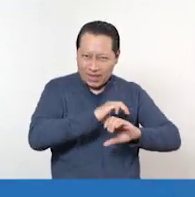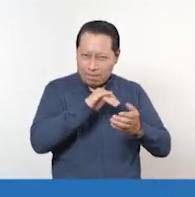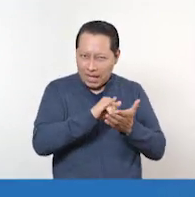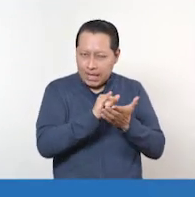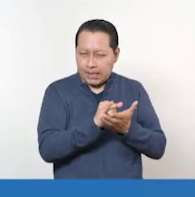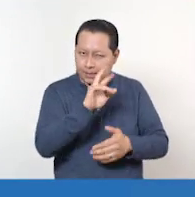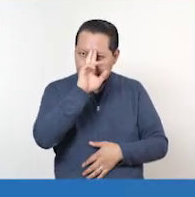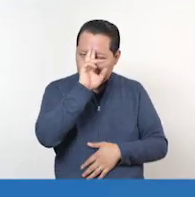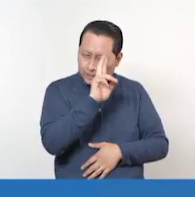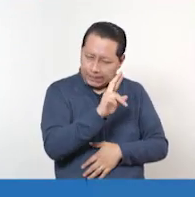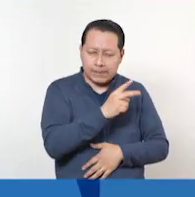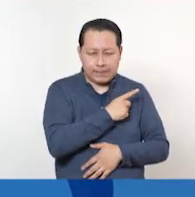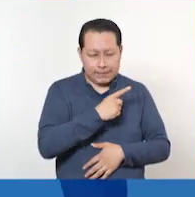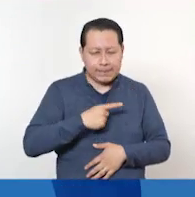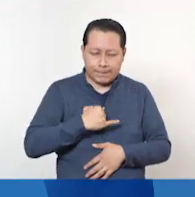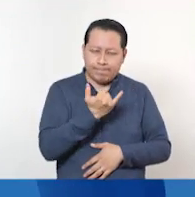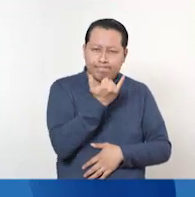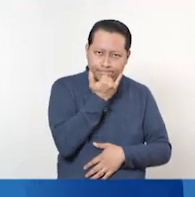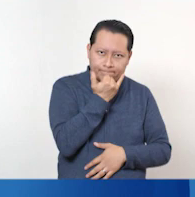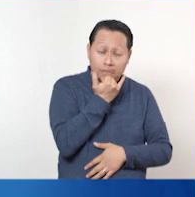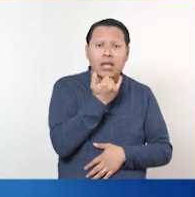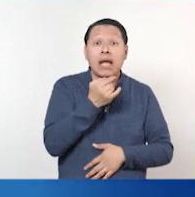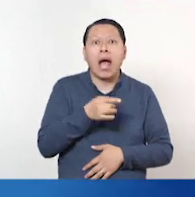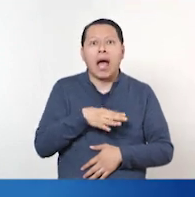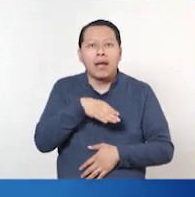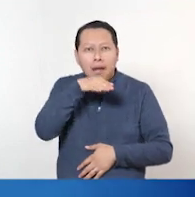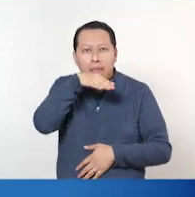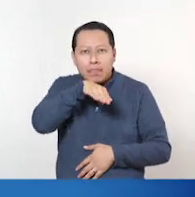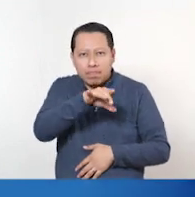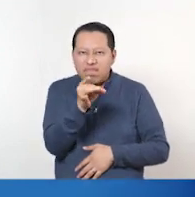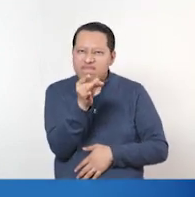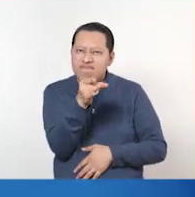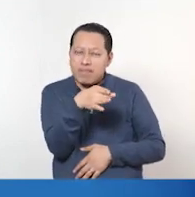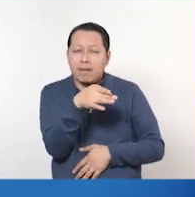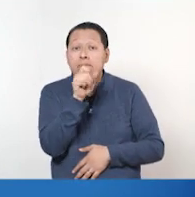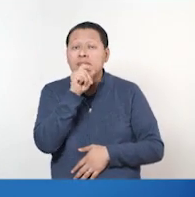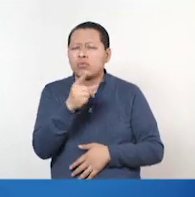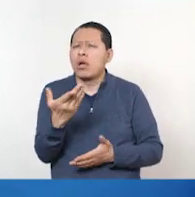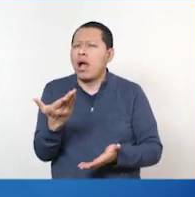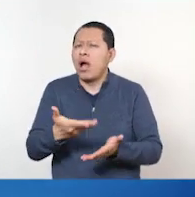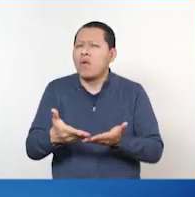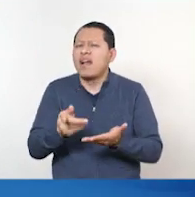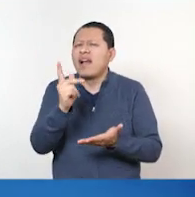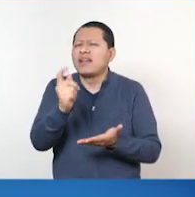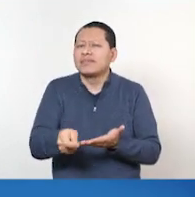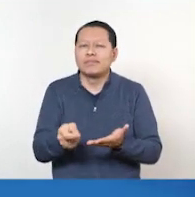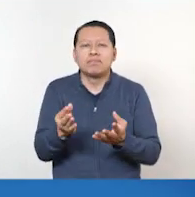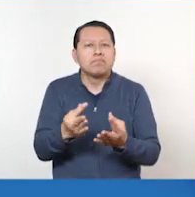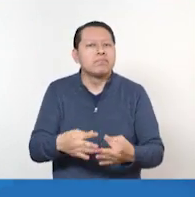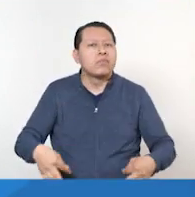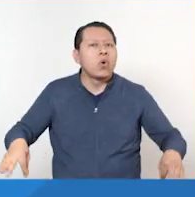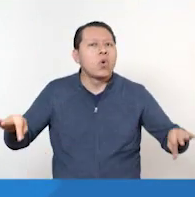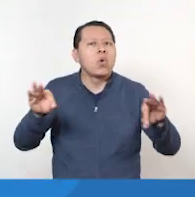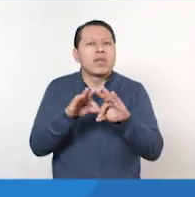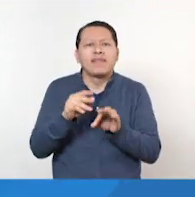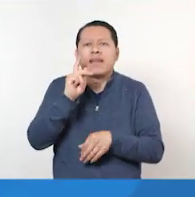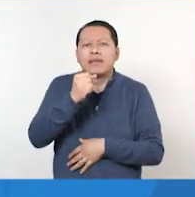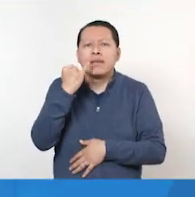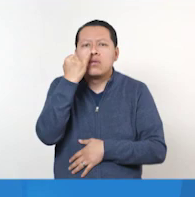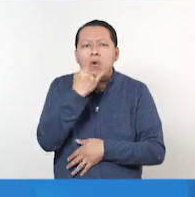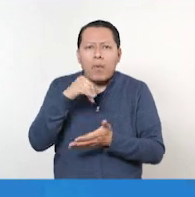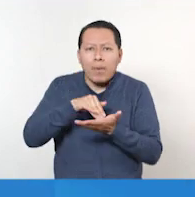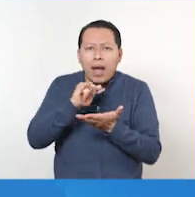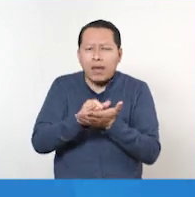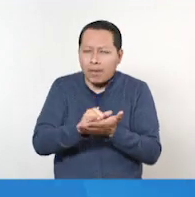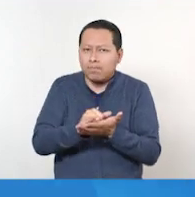maya. Fue así que Ishanti y Curi vencieron al malvado lengua larga, salvando una vez más la